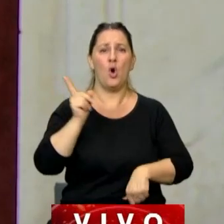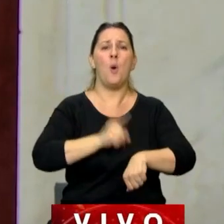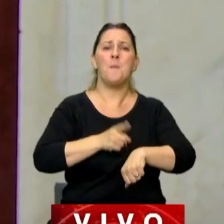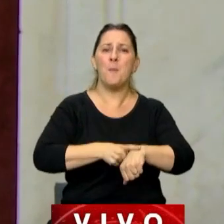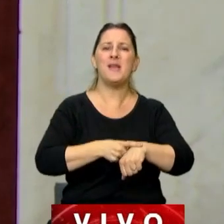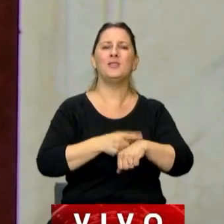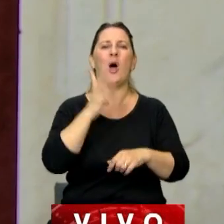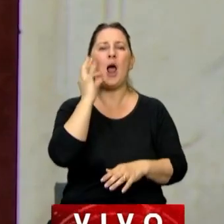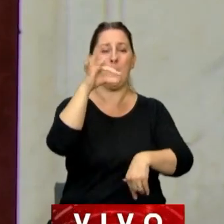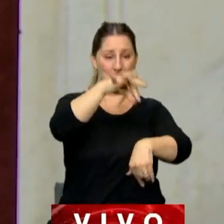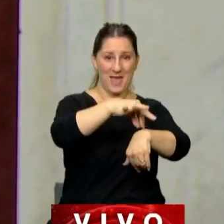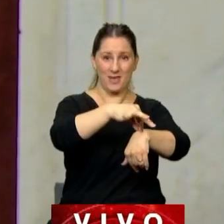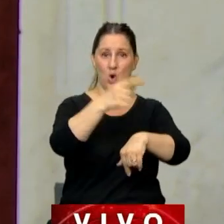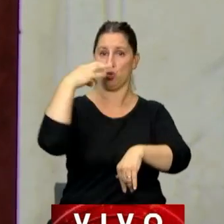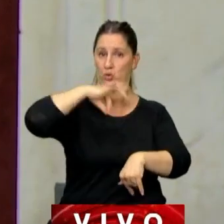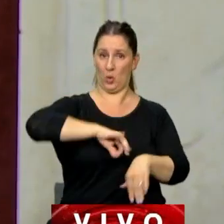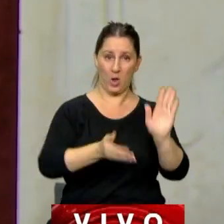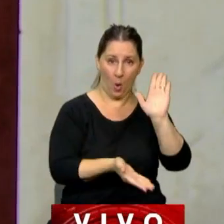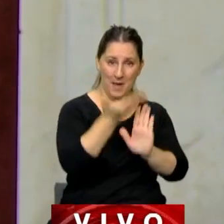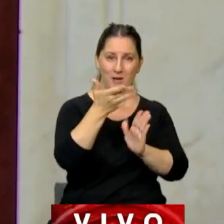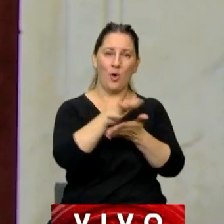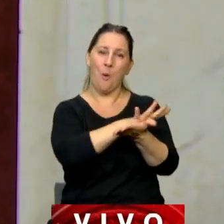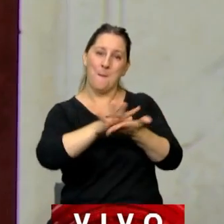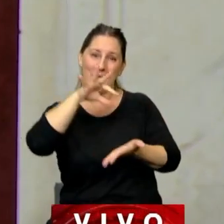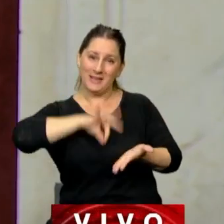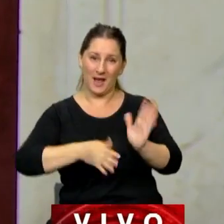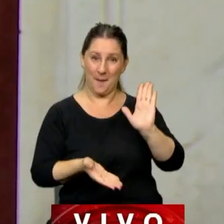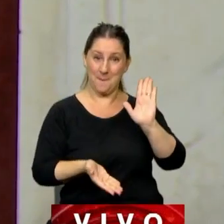demos un aumento a un médico, cada vez que en una paritaria alguien gane